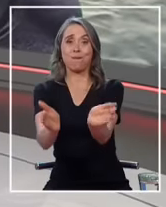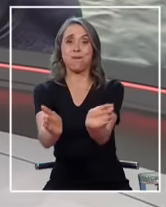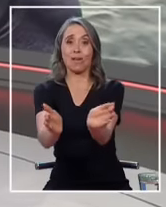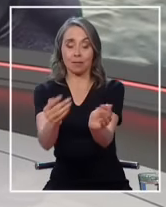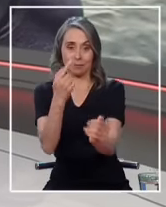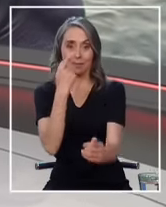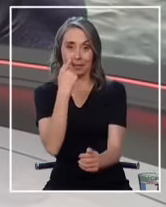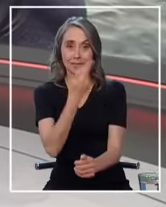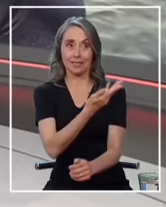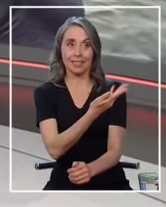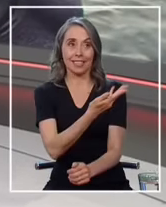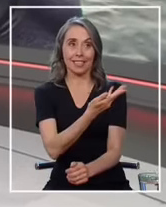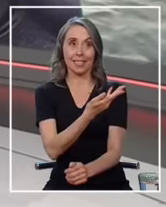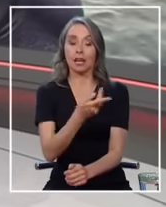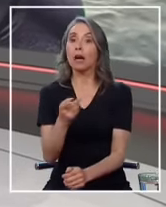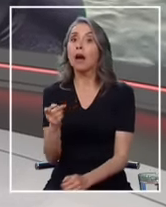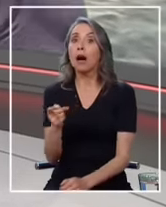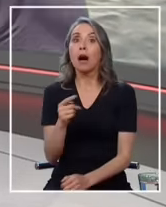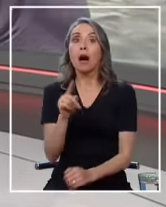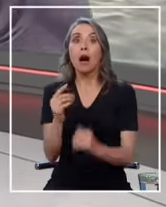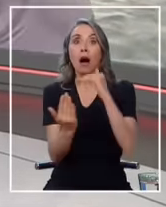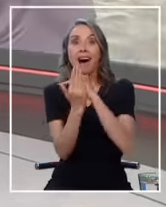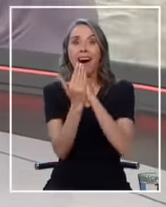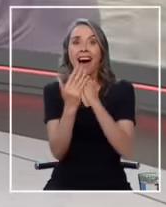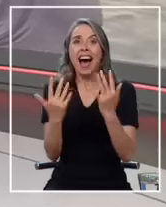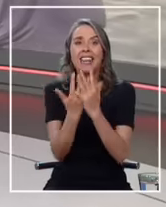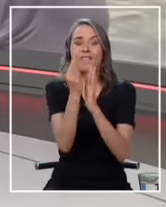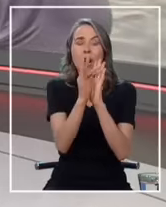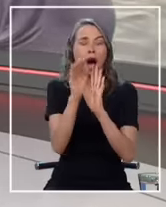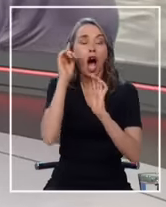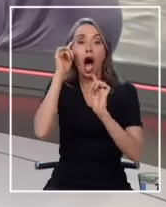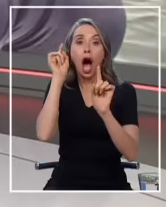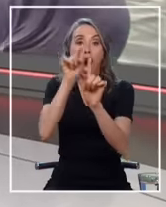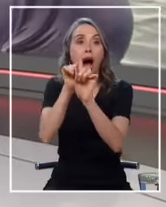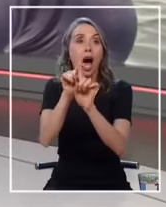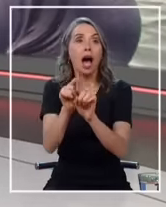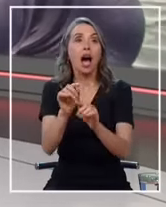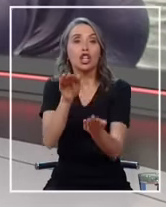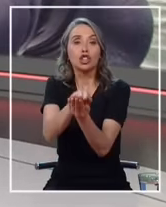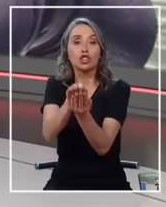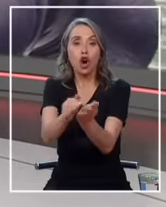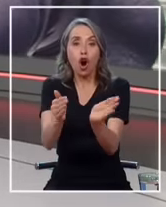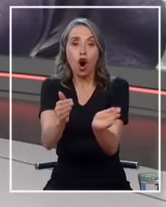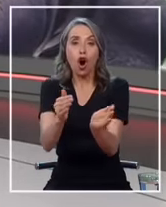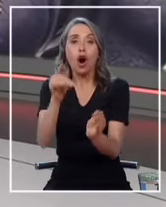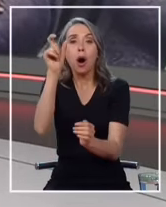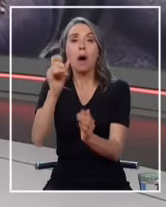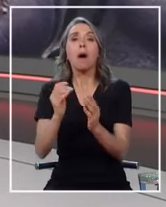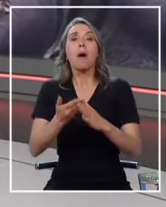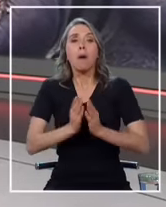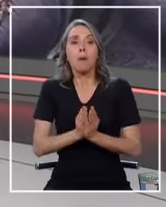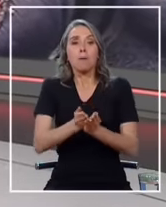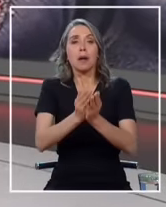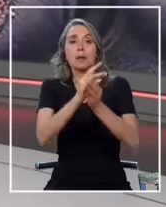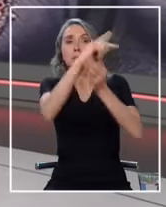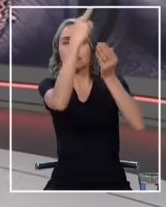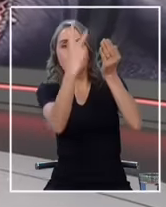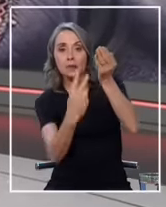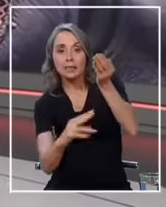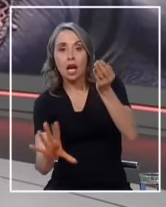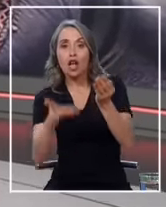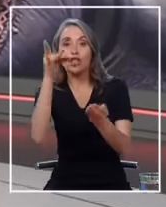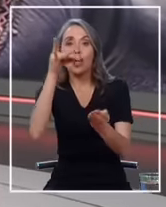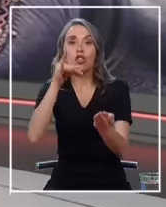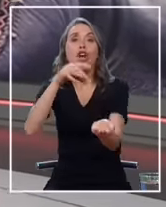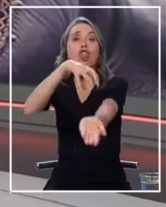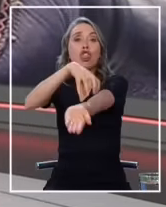tenemos. Esto causó furor en redes sociales, la imagen de este ejemplar gigante que fue hallado por un pescador en la región de Los Ríos. La historia,